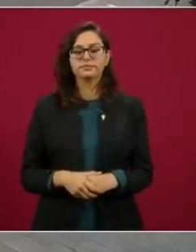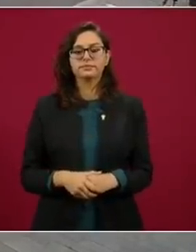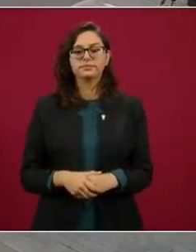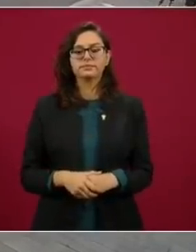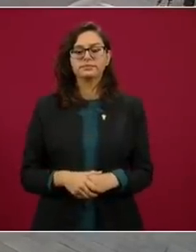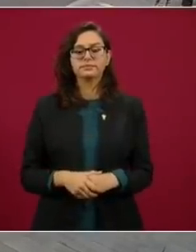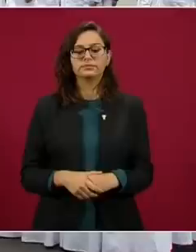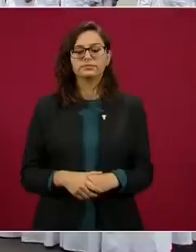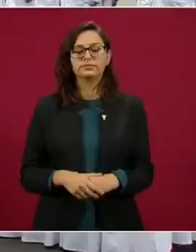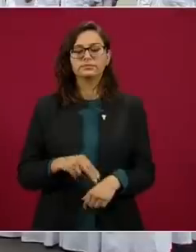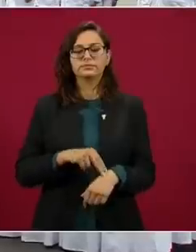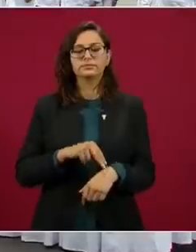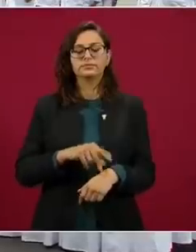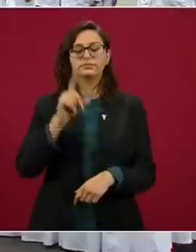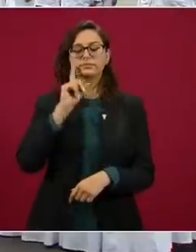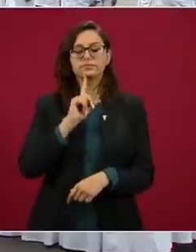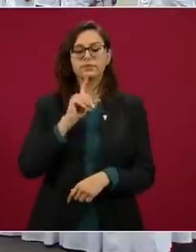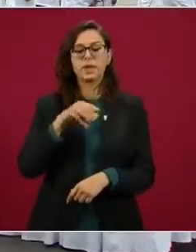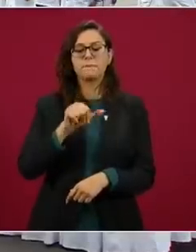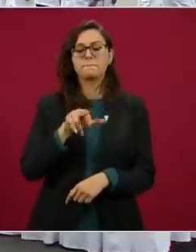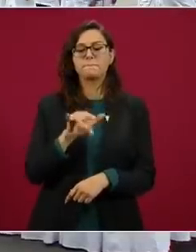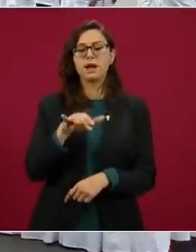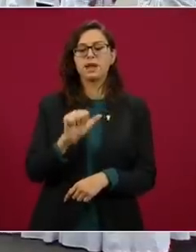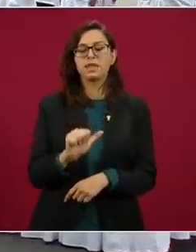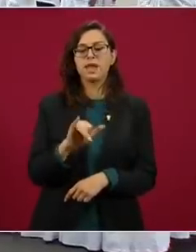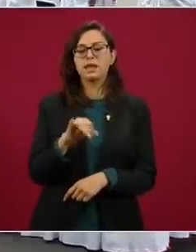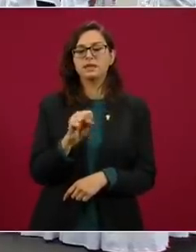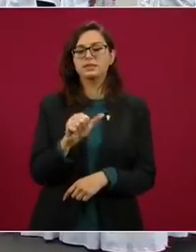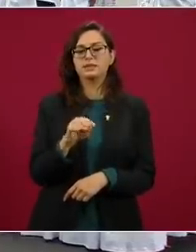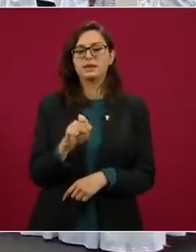médico maría isabel carmona zúñiga